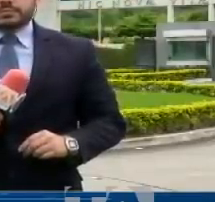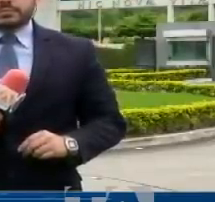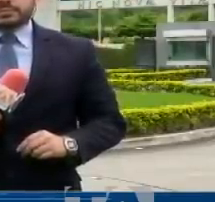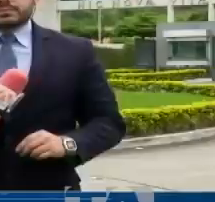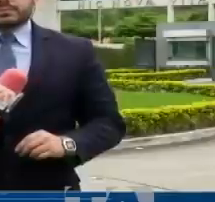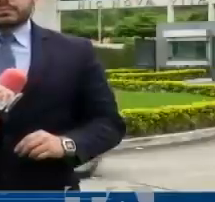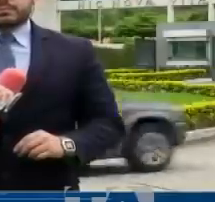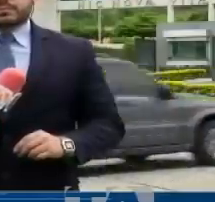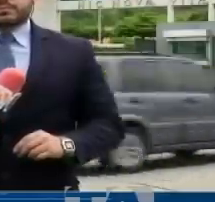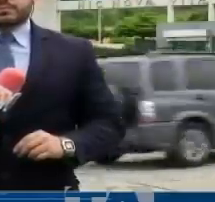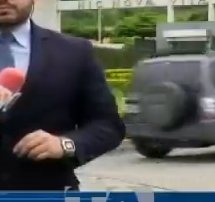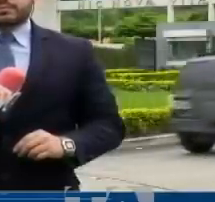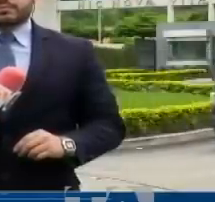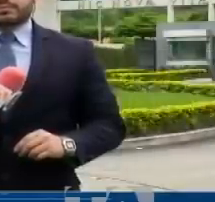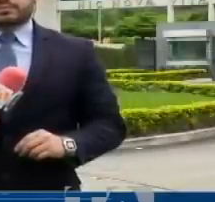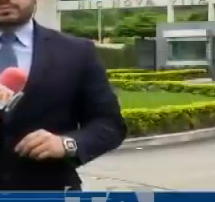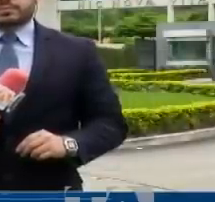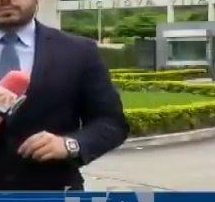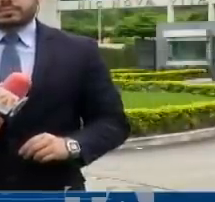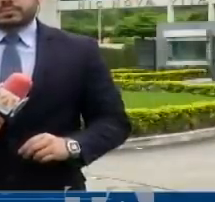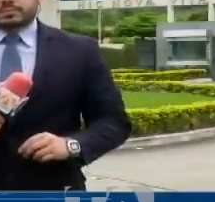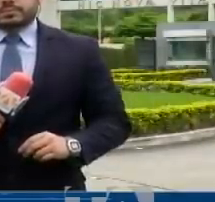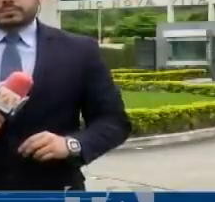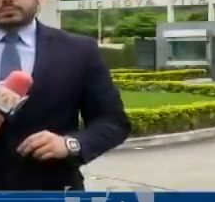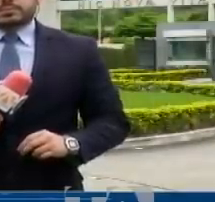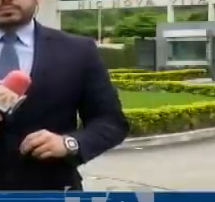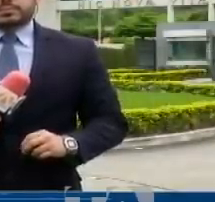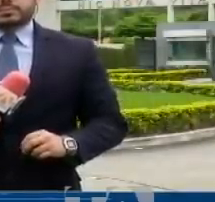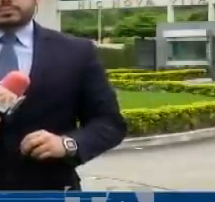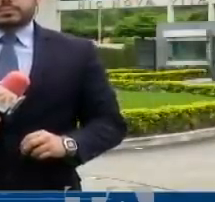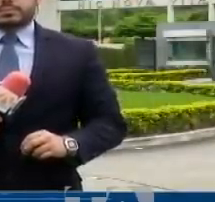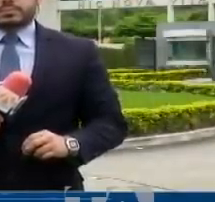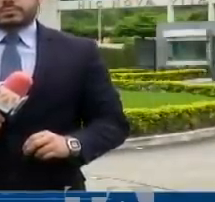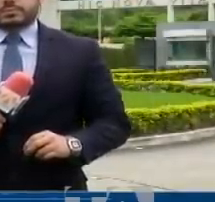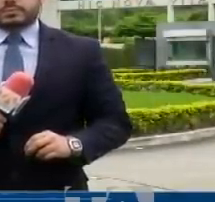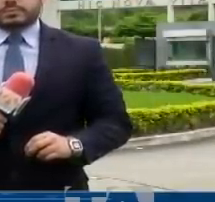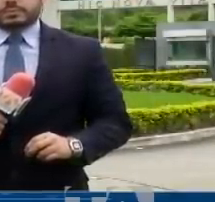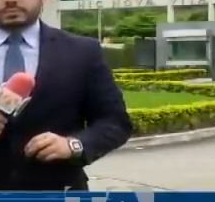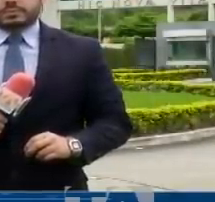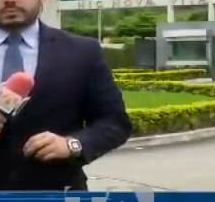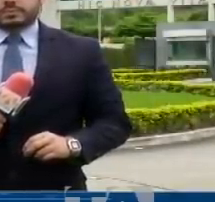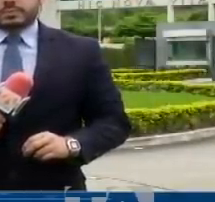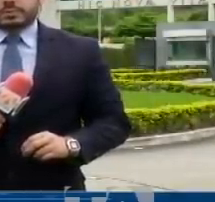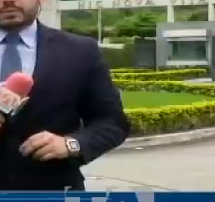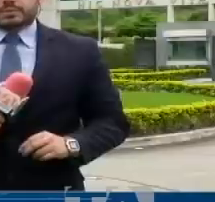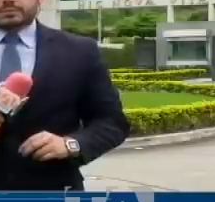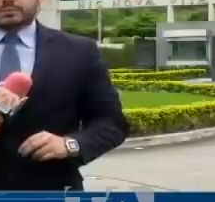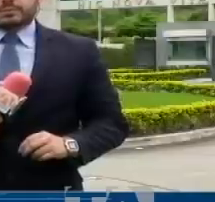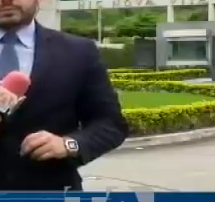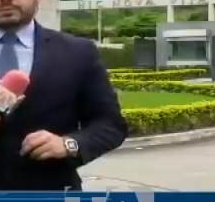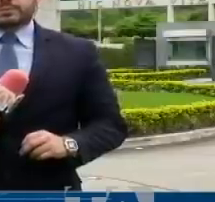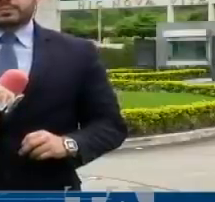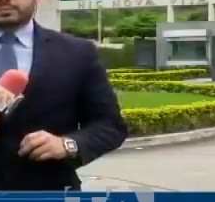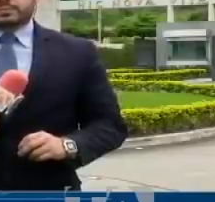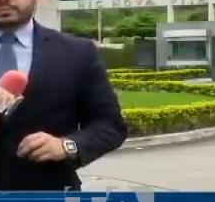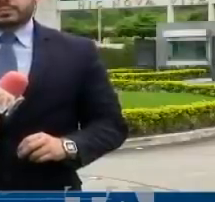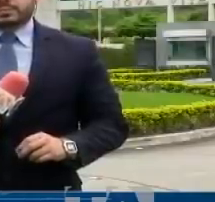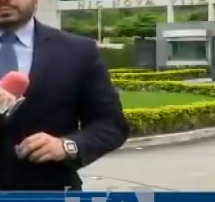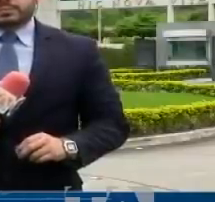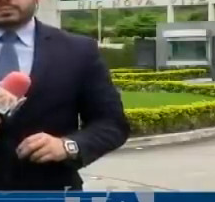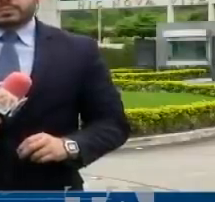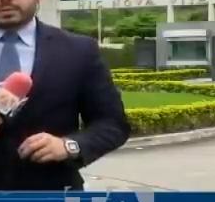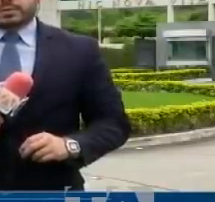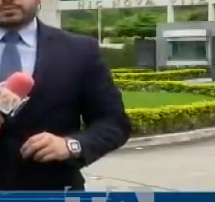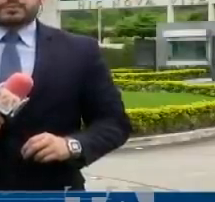por error en una clínica de Guayaquil, velan sus restos mortales en el Panteón Metropolitano. Hola, María Gracia, ¿cómo estás? Buenas tardes. Hola, ¿cómo estás,